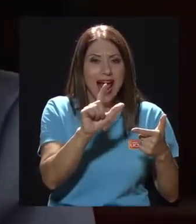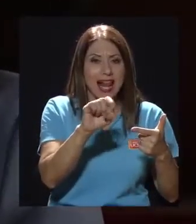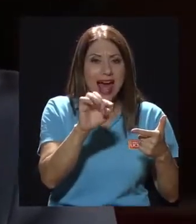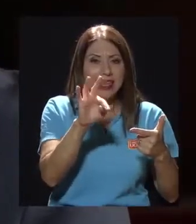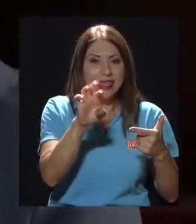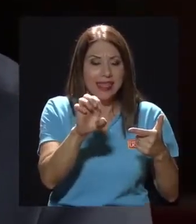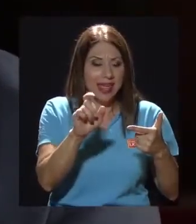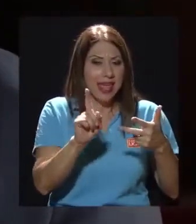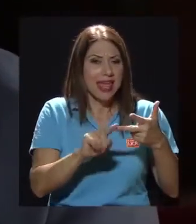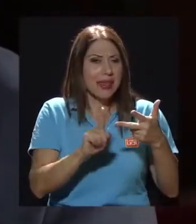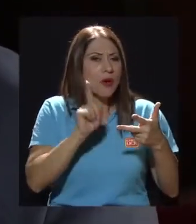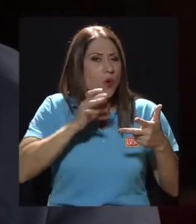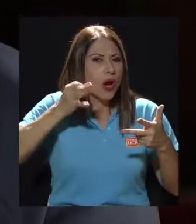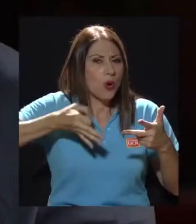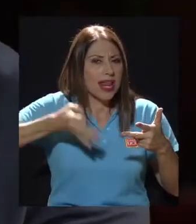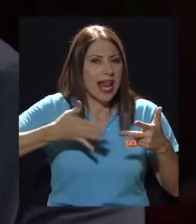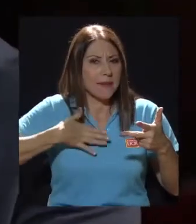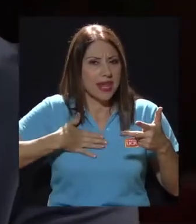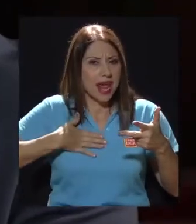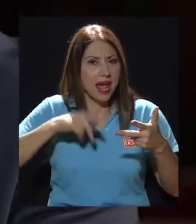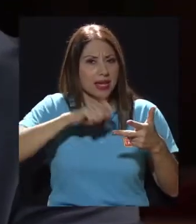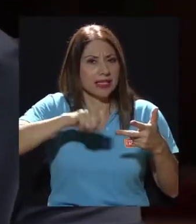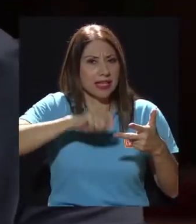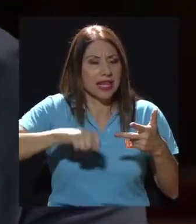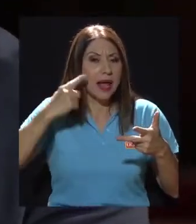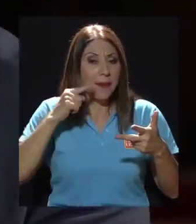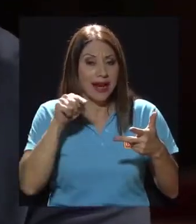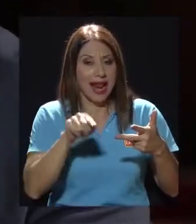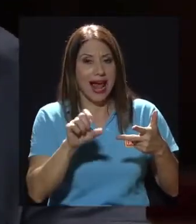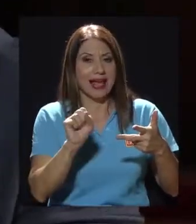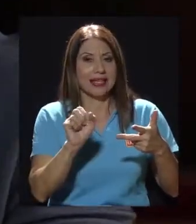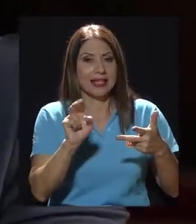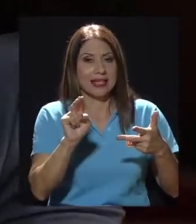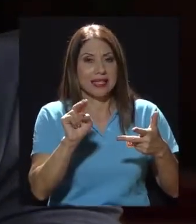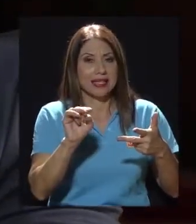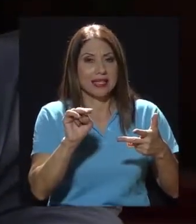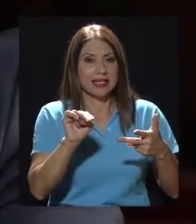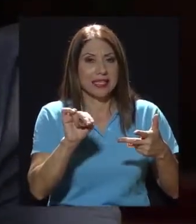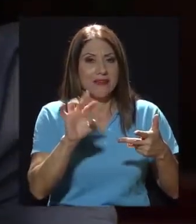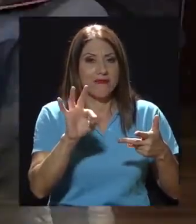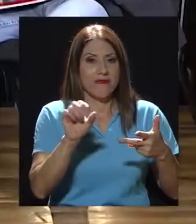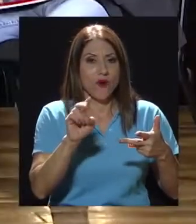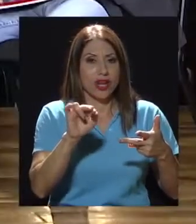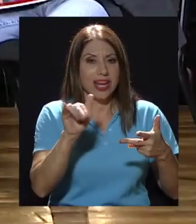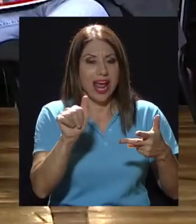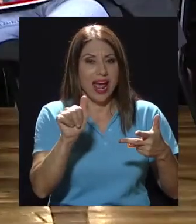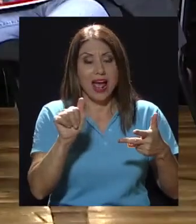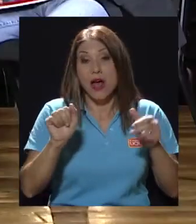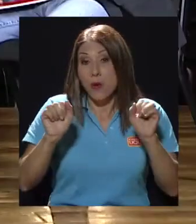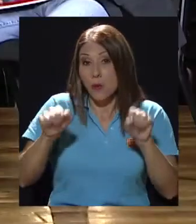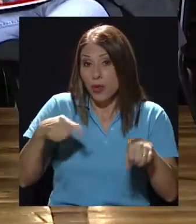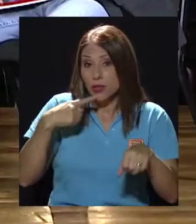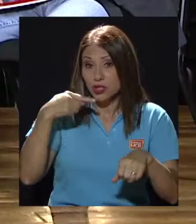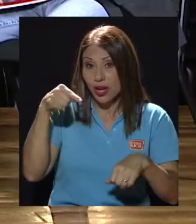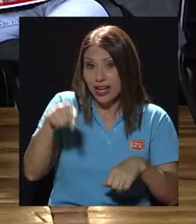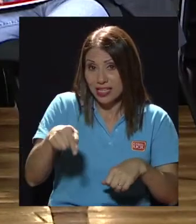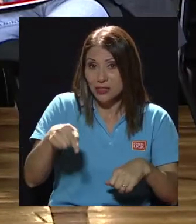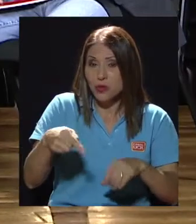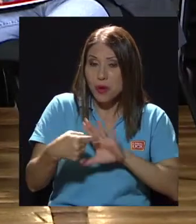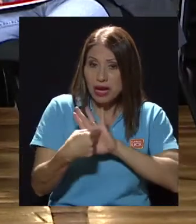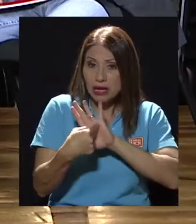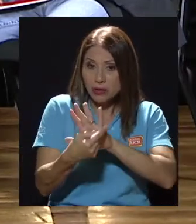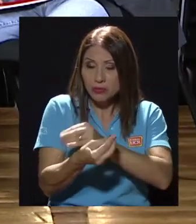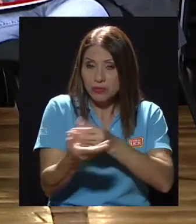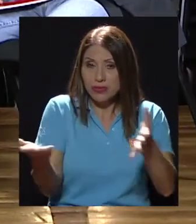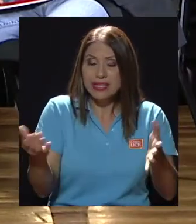hubo una pieza también original mía, también escrita especialmente para la Sinfónica. Y, podemos mencionar esas obras y desencriptarlas